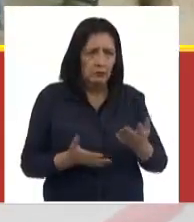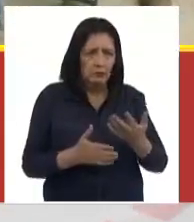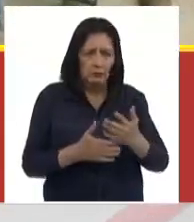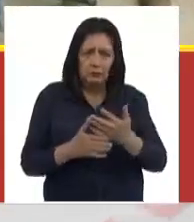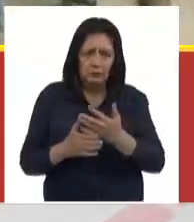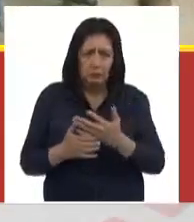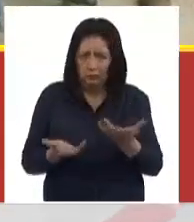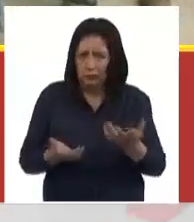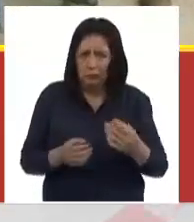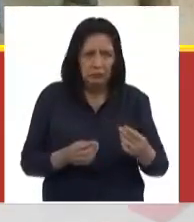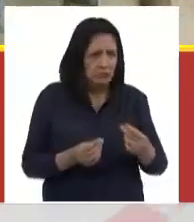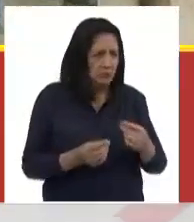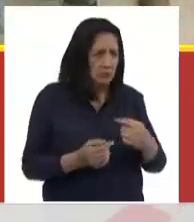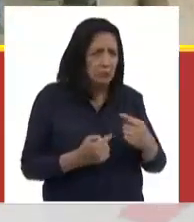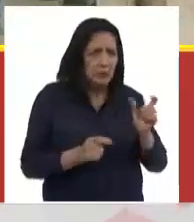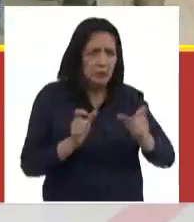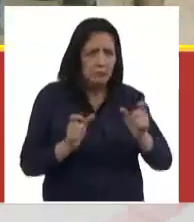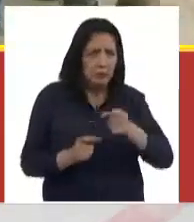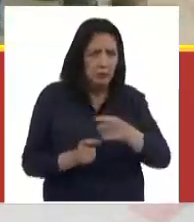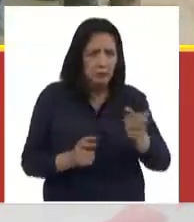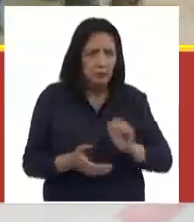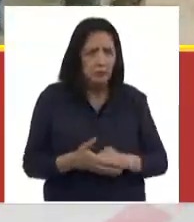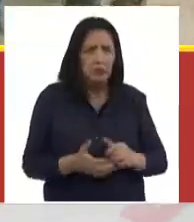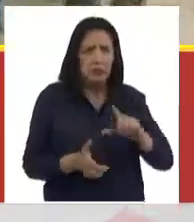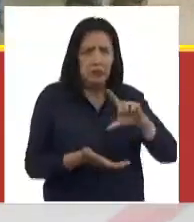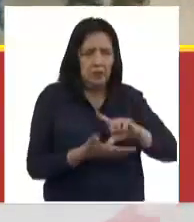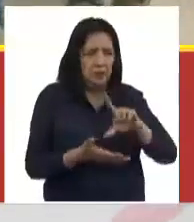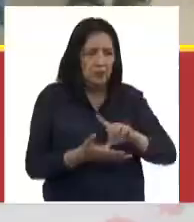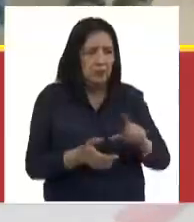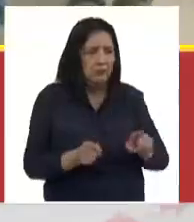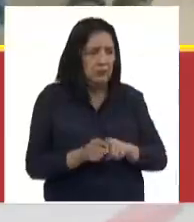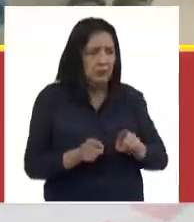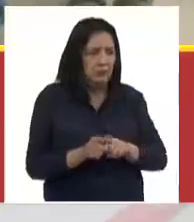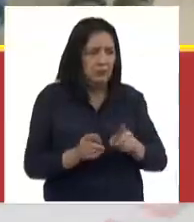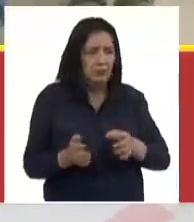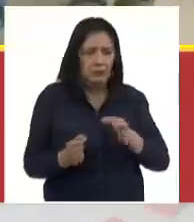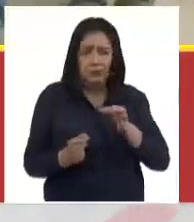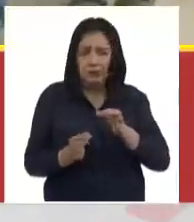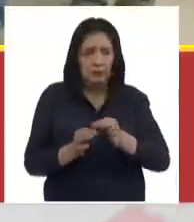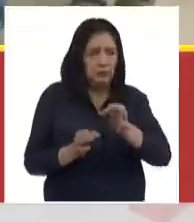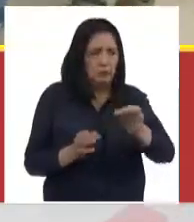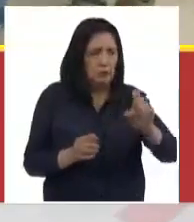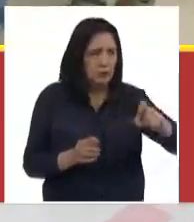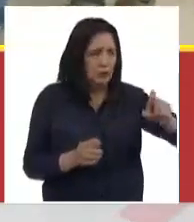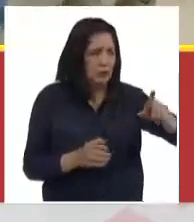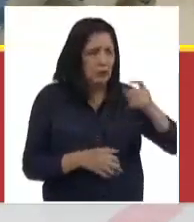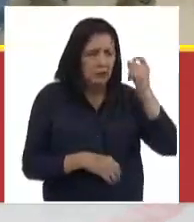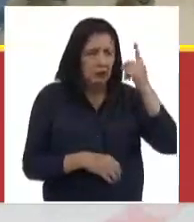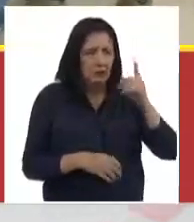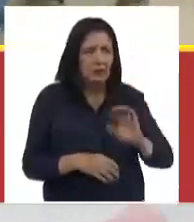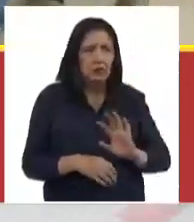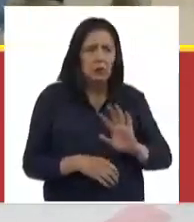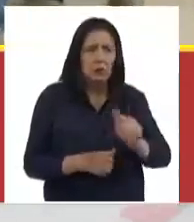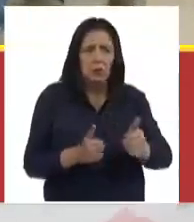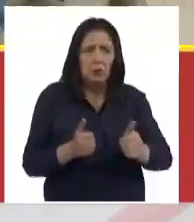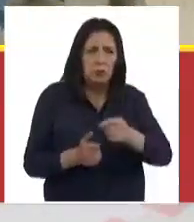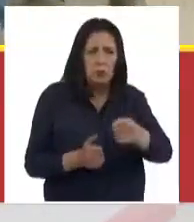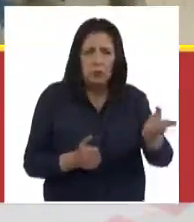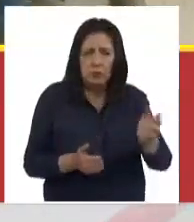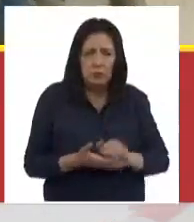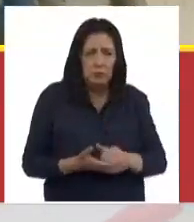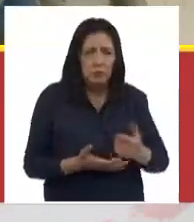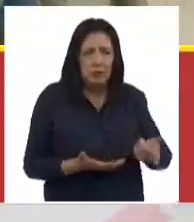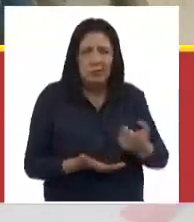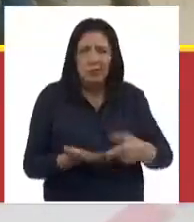porque los ciudadanos, tanto de Lima como del interior del país, necesitan entender cuál es el criterio que también